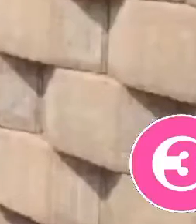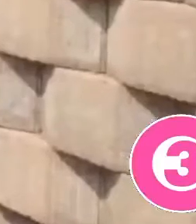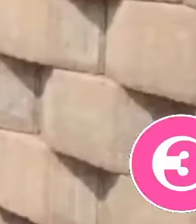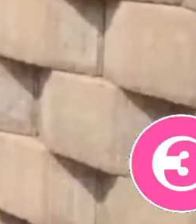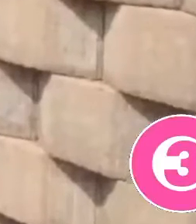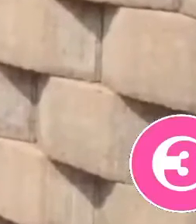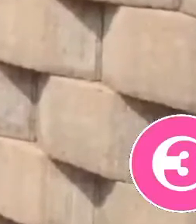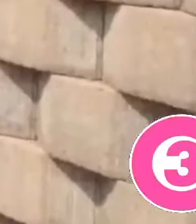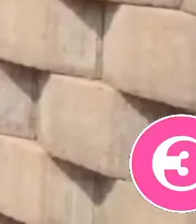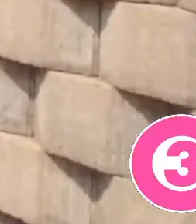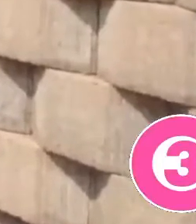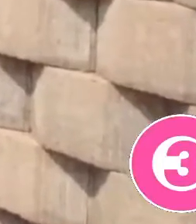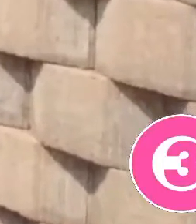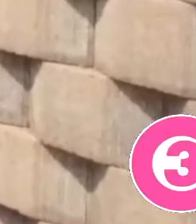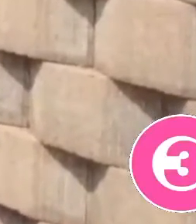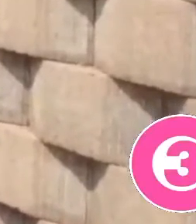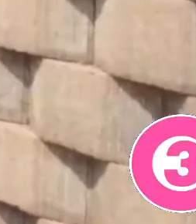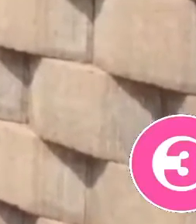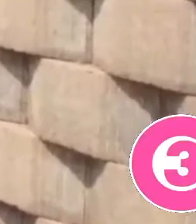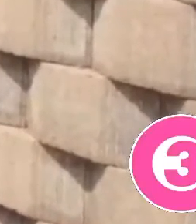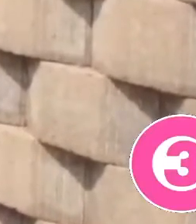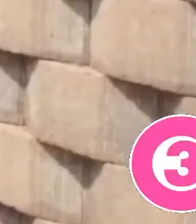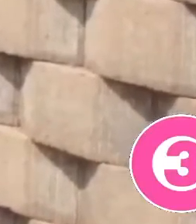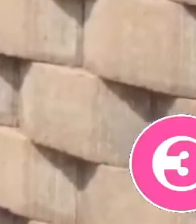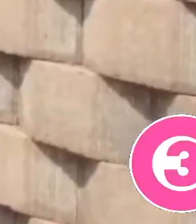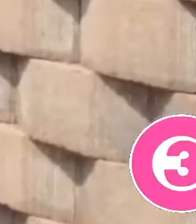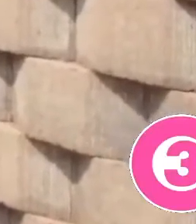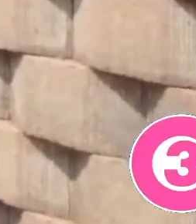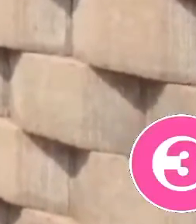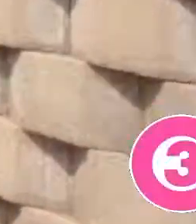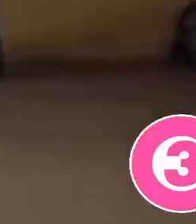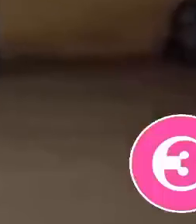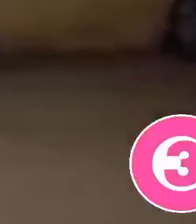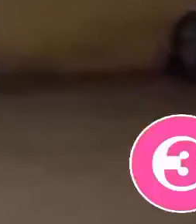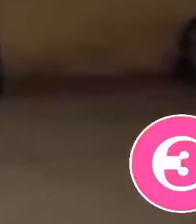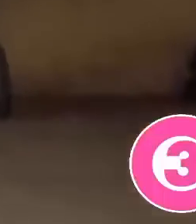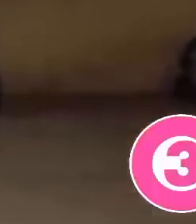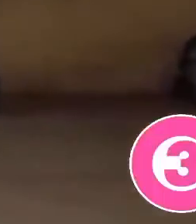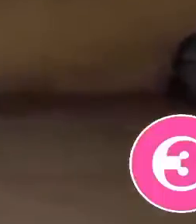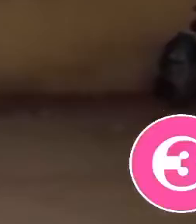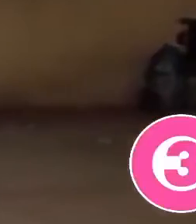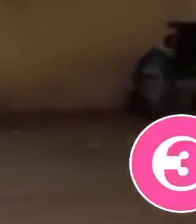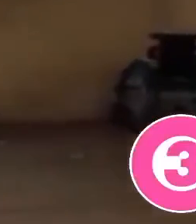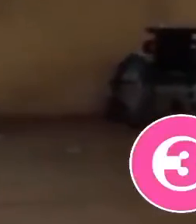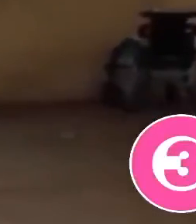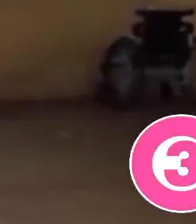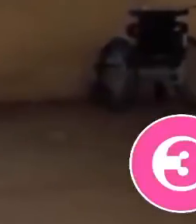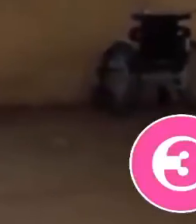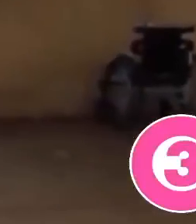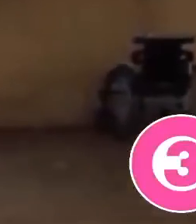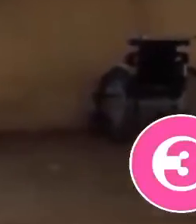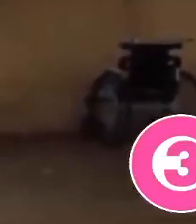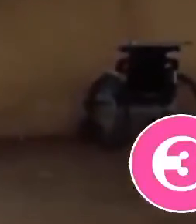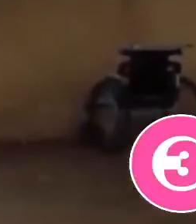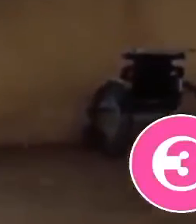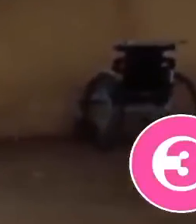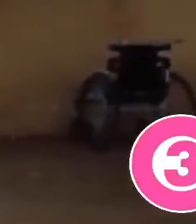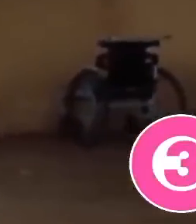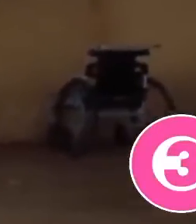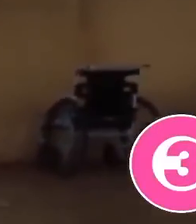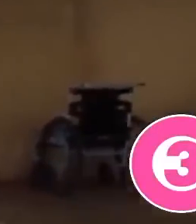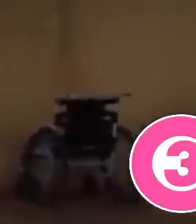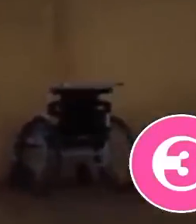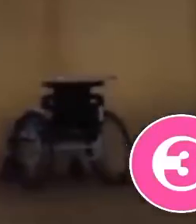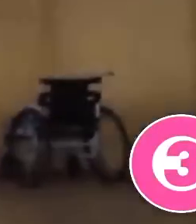debe continuar dijo que la mayoría de estructuras criminales están siendo desarticuladas pero que todavía hay miembros activos